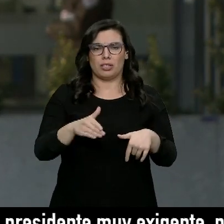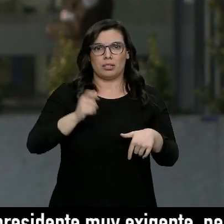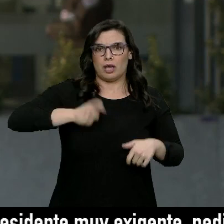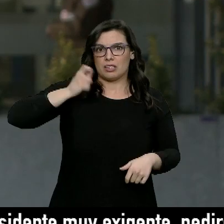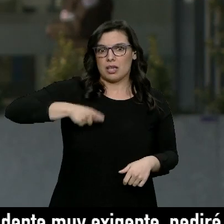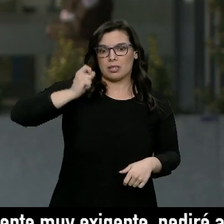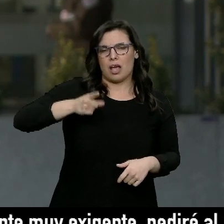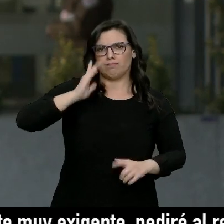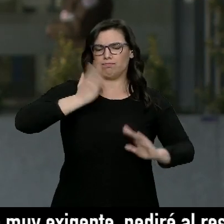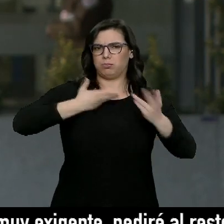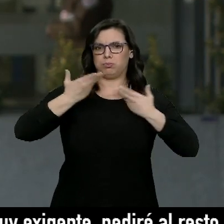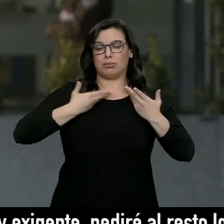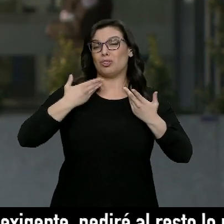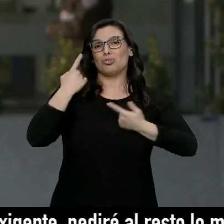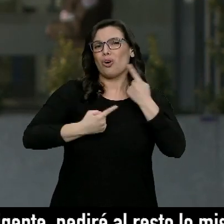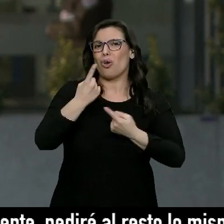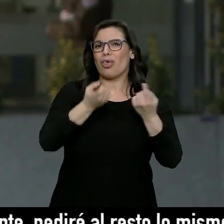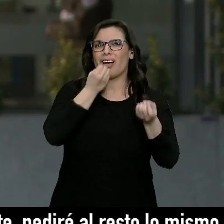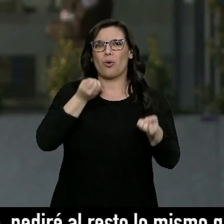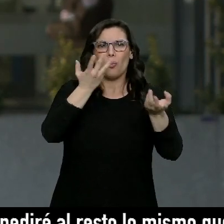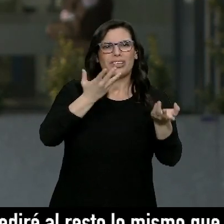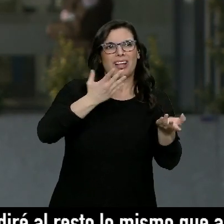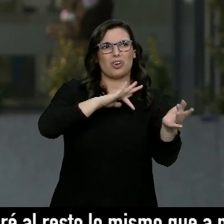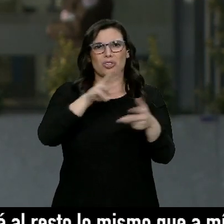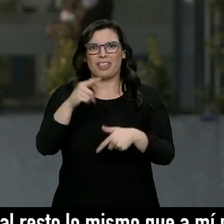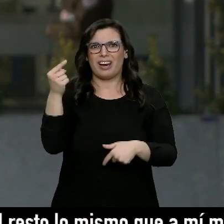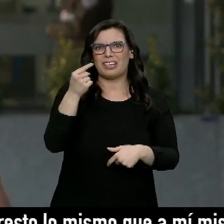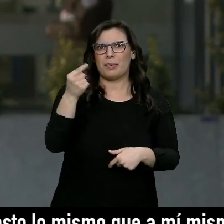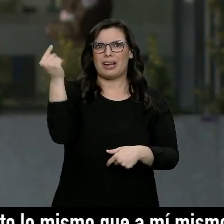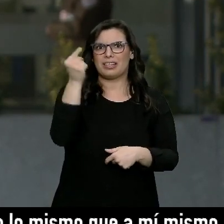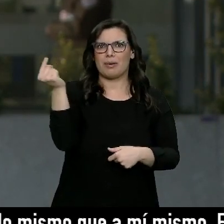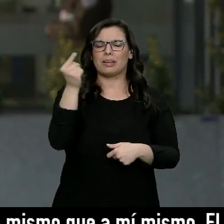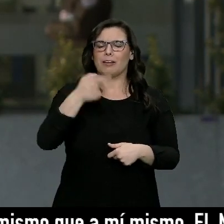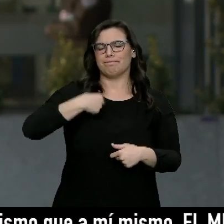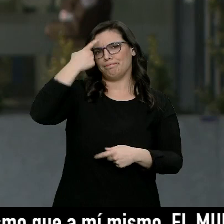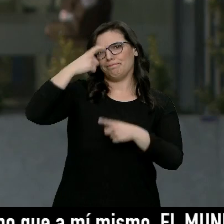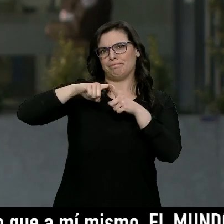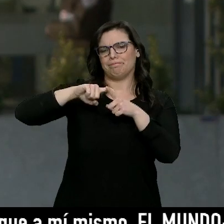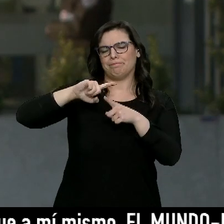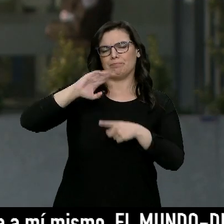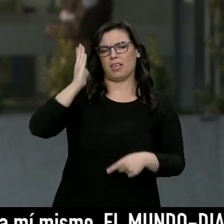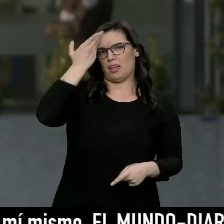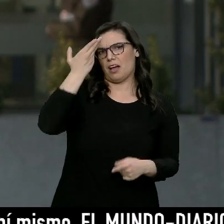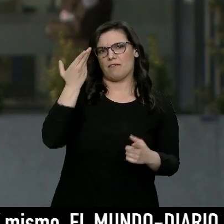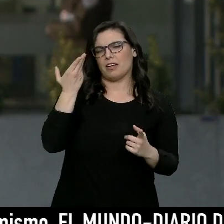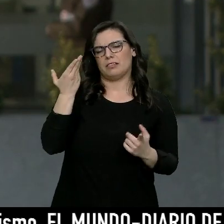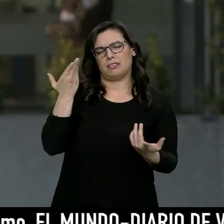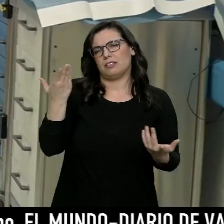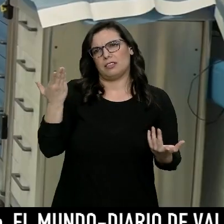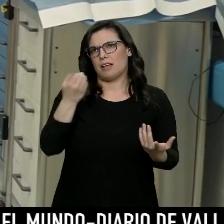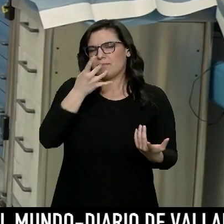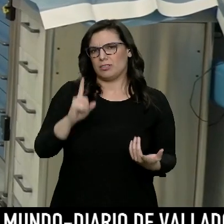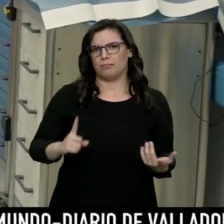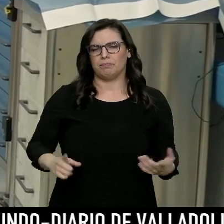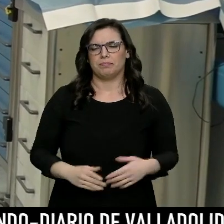sitio, con lo cual prácticamente a diario estás dando una mala noticia y eso psicológicamente para todo el personal sanitario no es